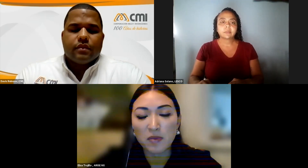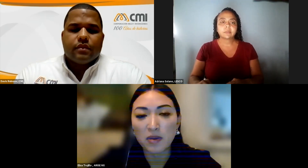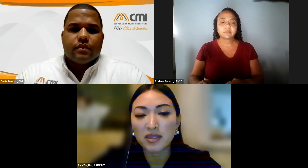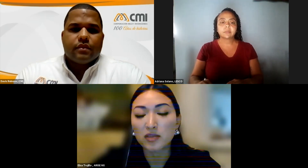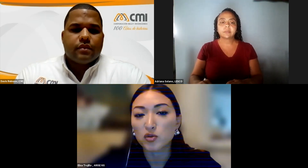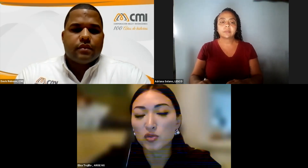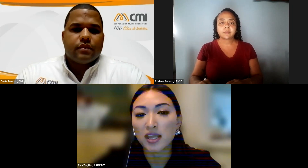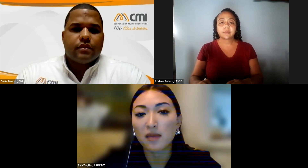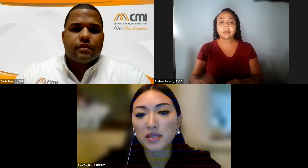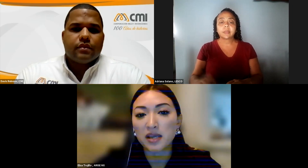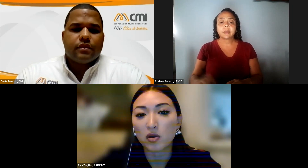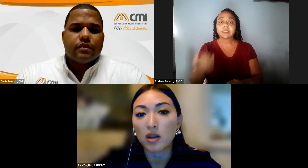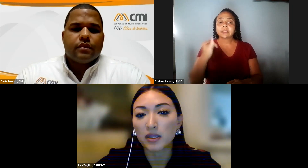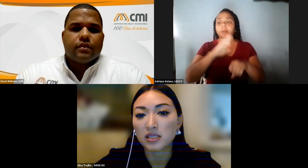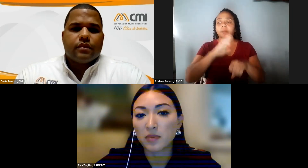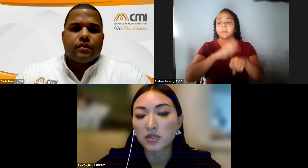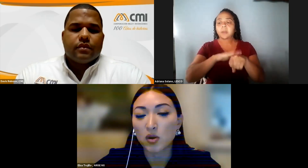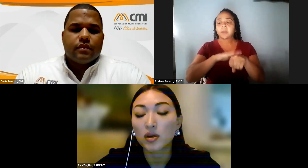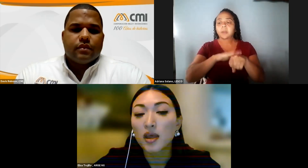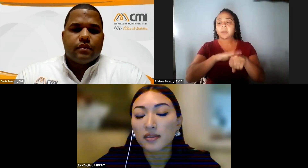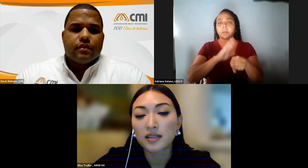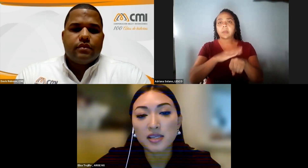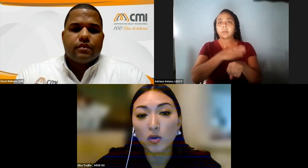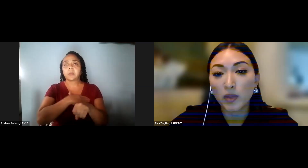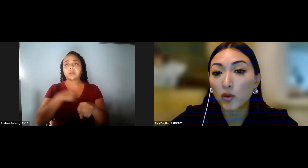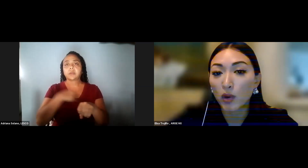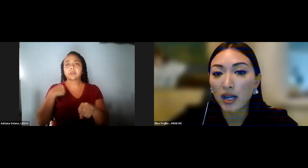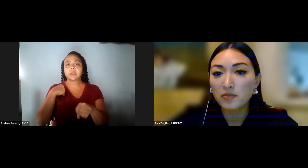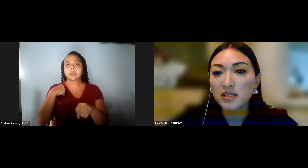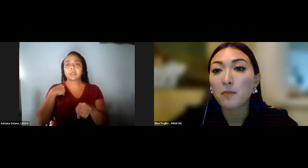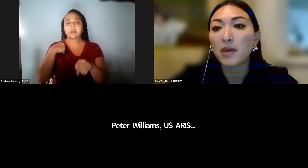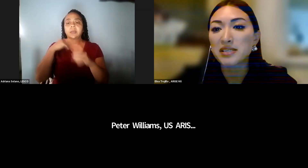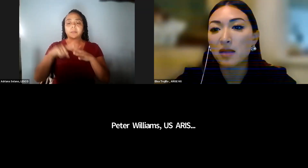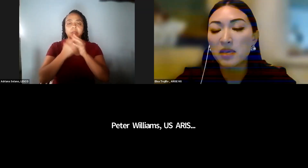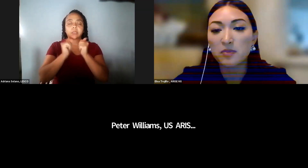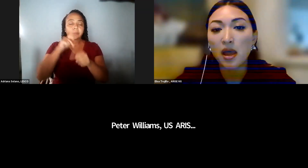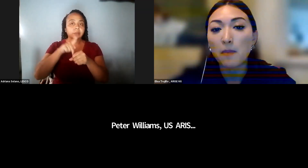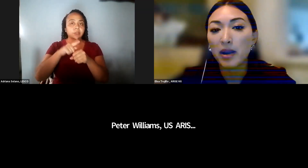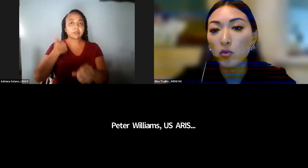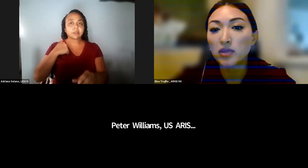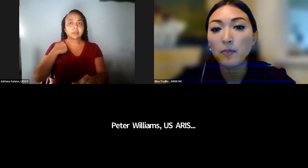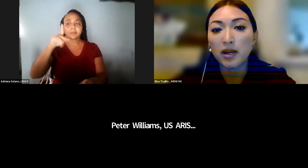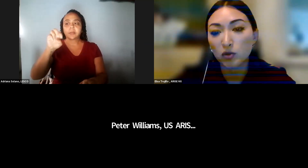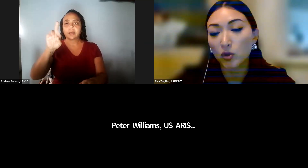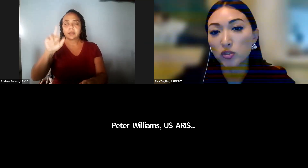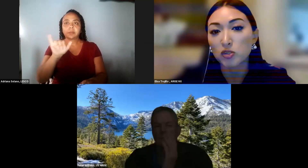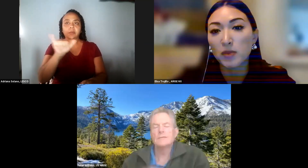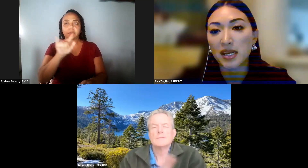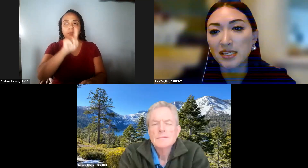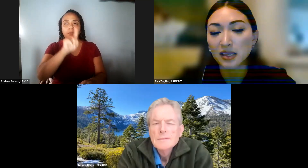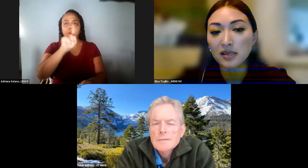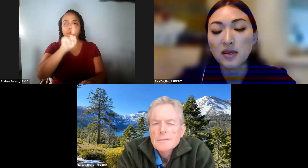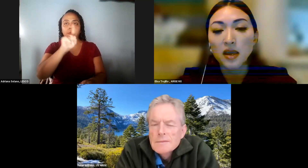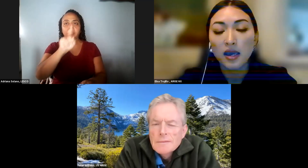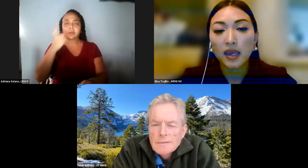si me permiten nos gustaría empezar con la participación del señor peter williams va a ser la misma pregunta para todos los